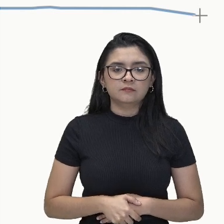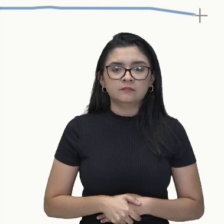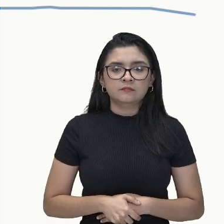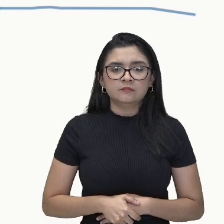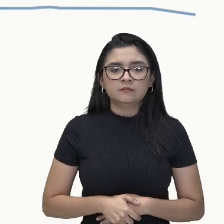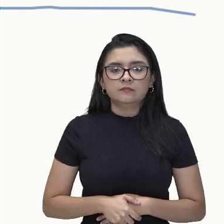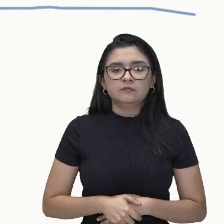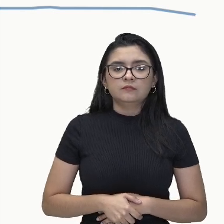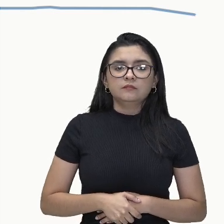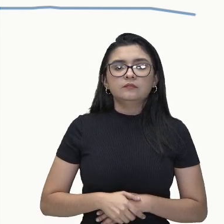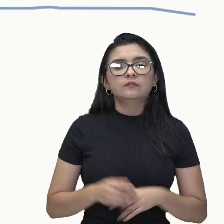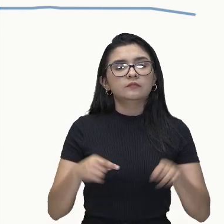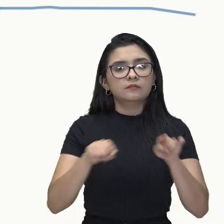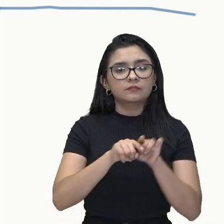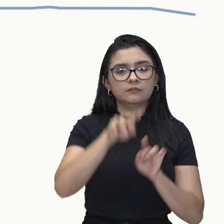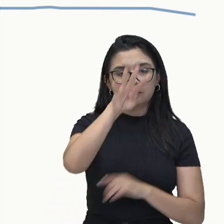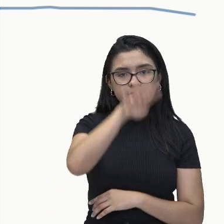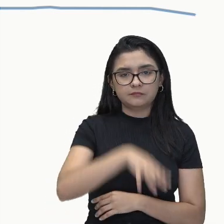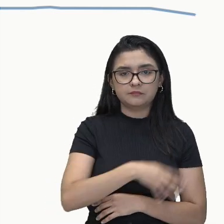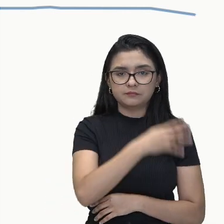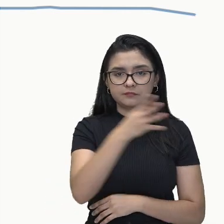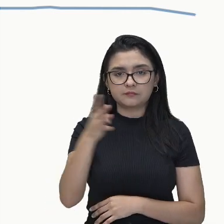no la